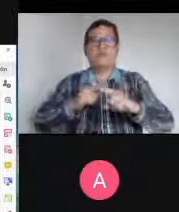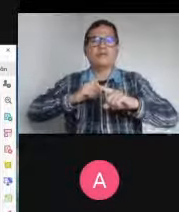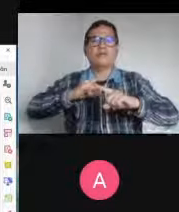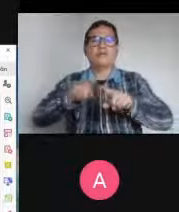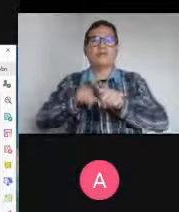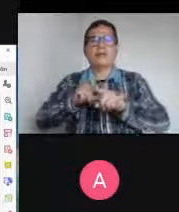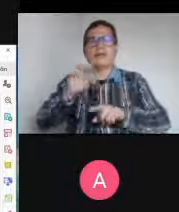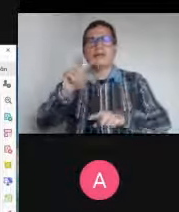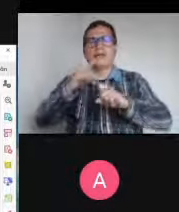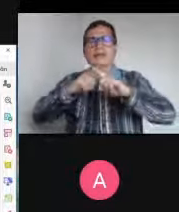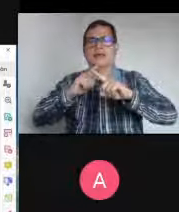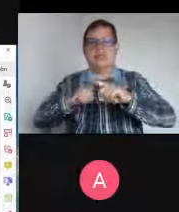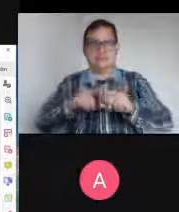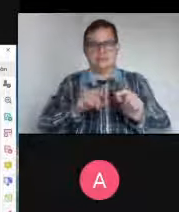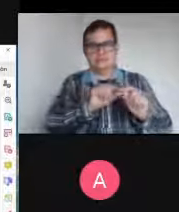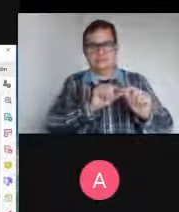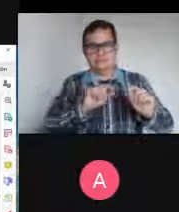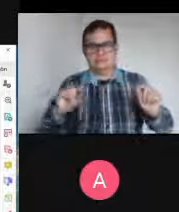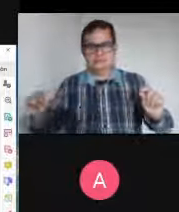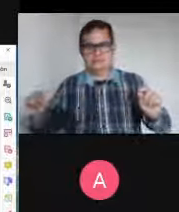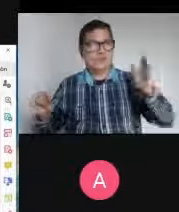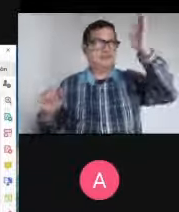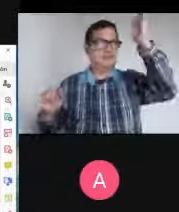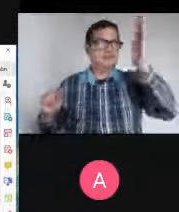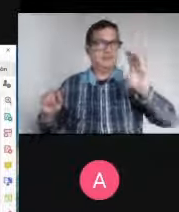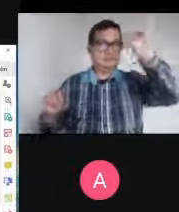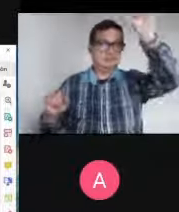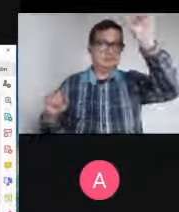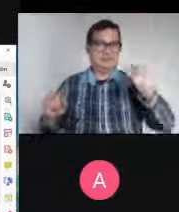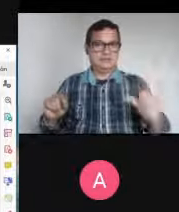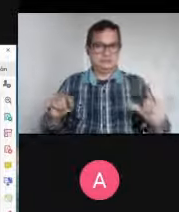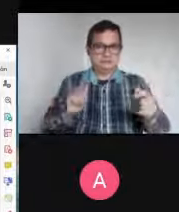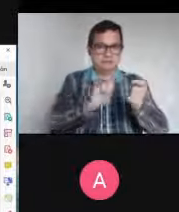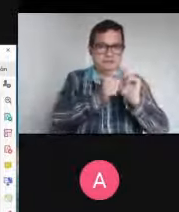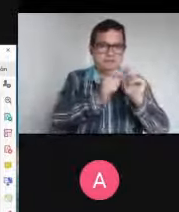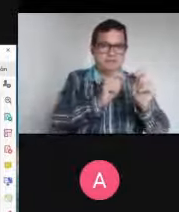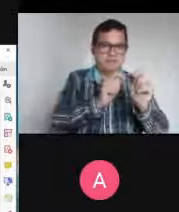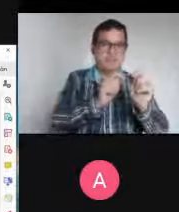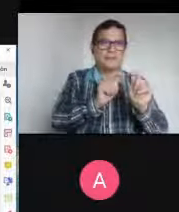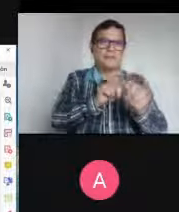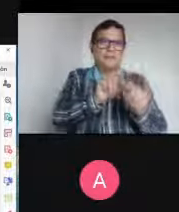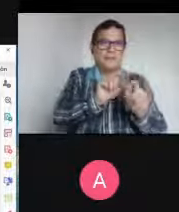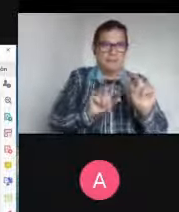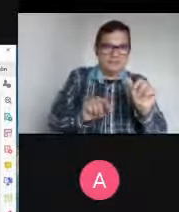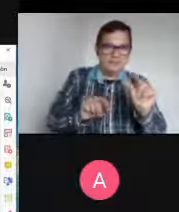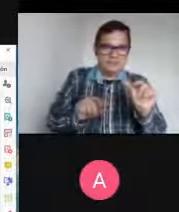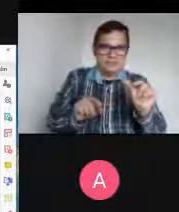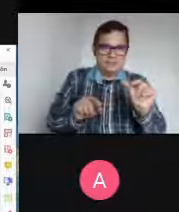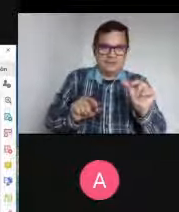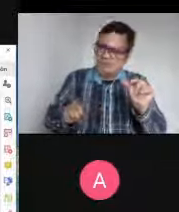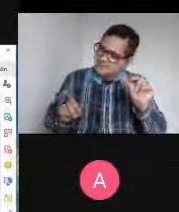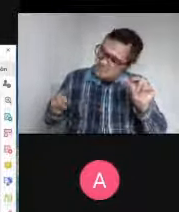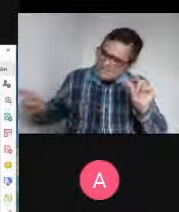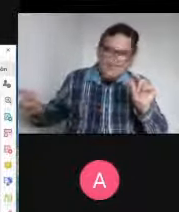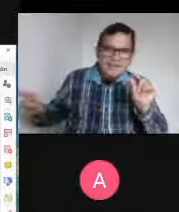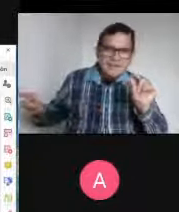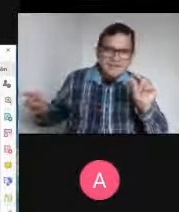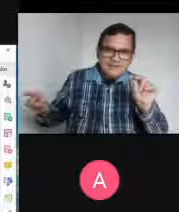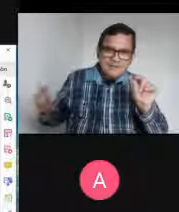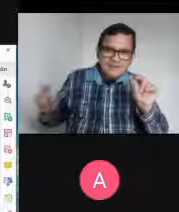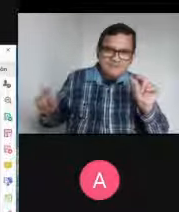tal. Y el eje Y, nosotros lo podemos modificar aquí con esta perillita. En el eje Y, pues